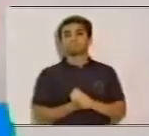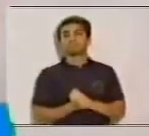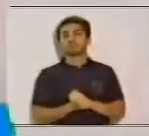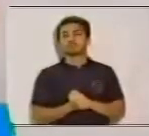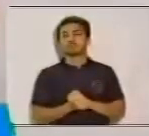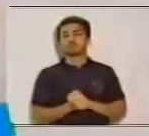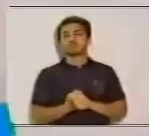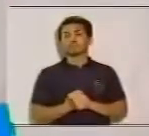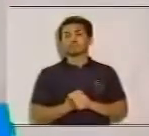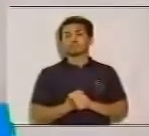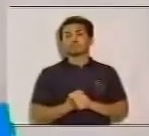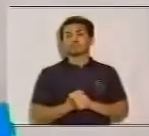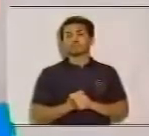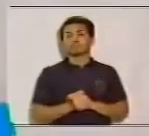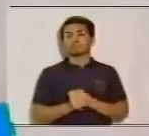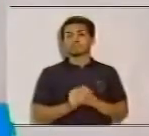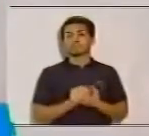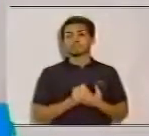Entonces, hoy hablaremos